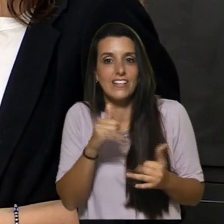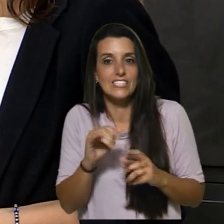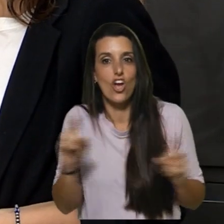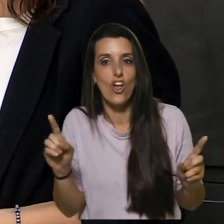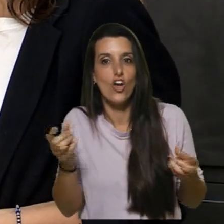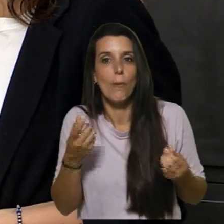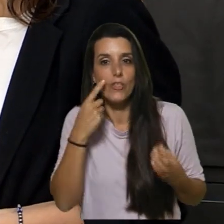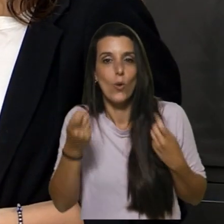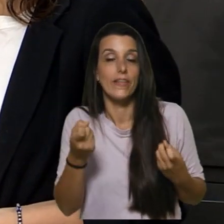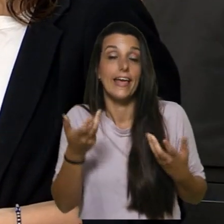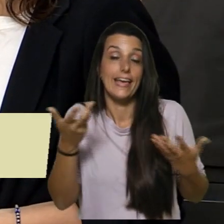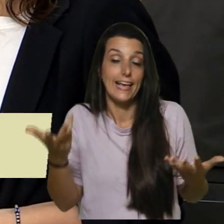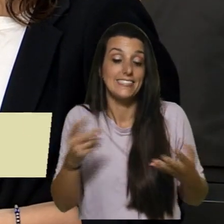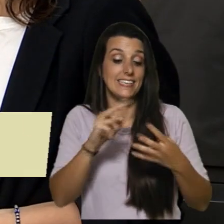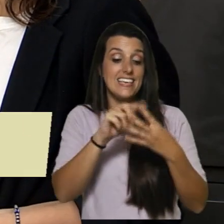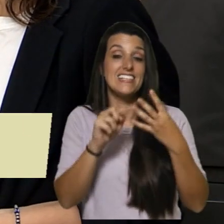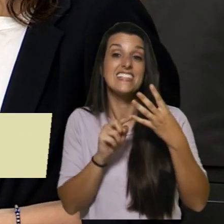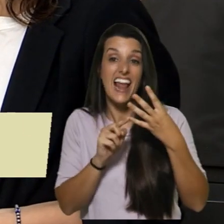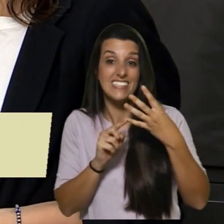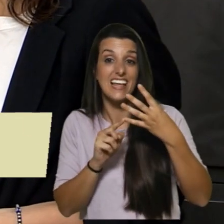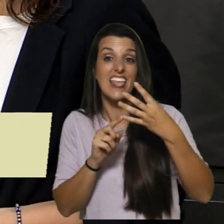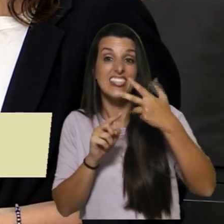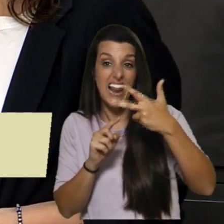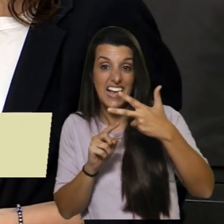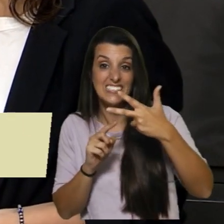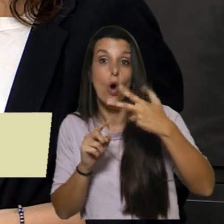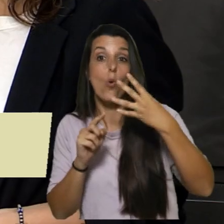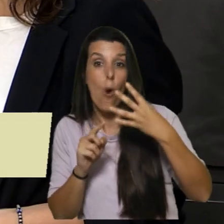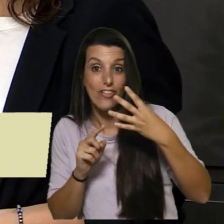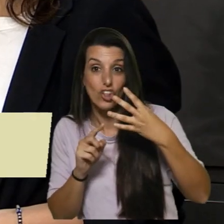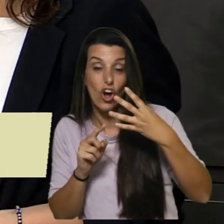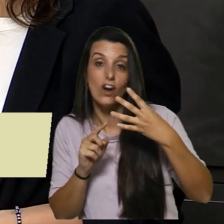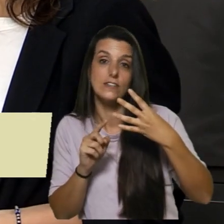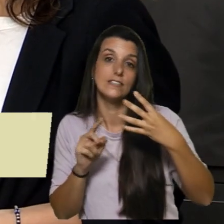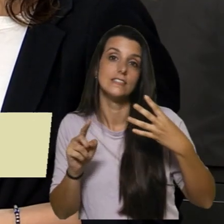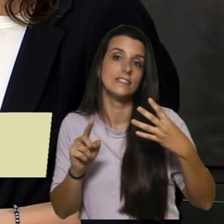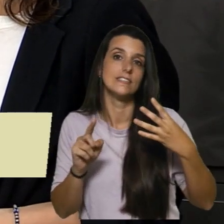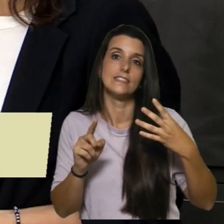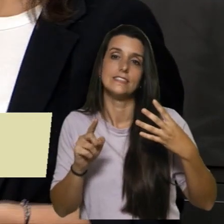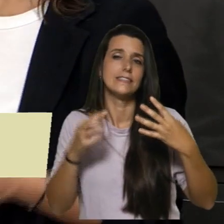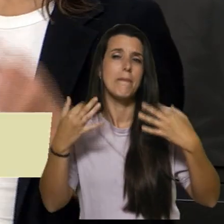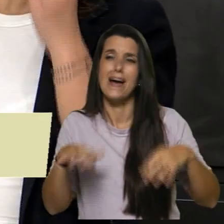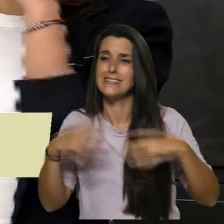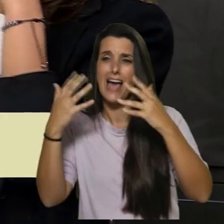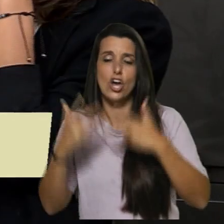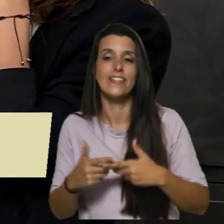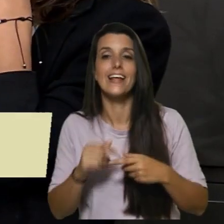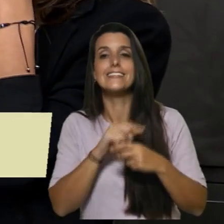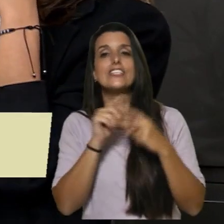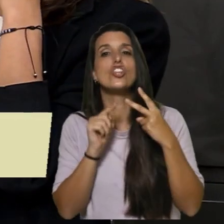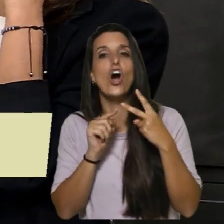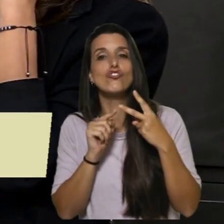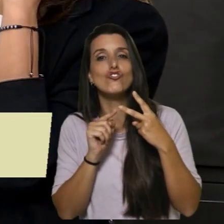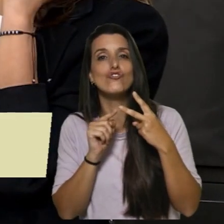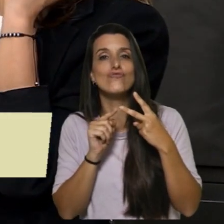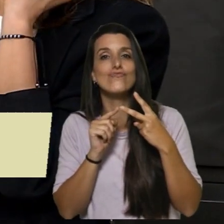o no? Y si tenés más de si tenés tres o más esta pregunta, estás demasiado ordenada. Ah, no, y si tengo dos. Y si